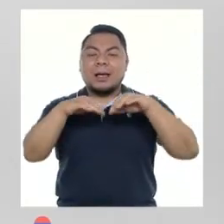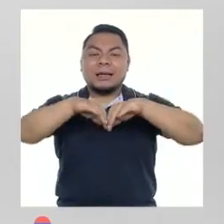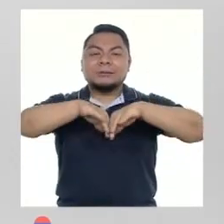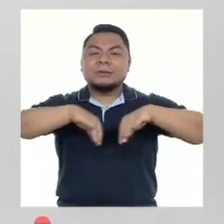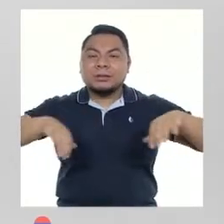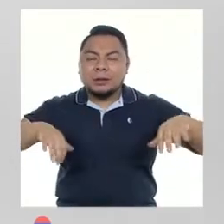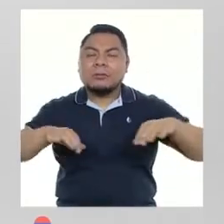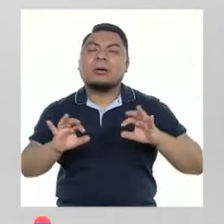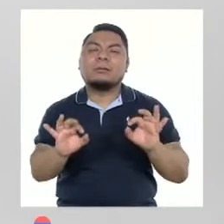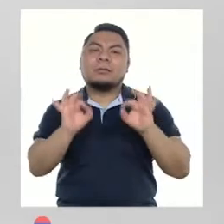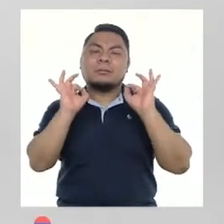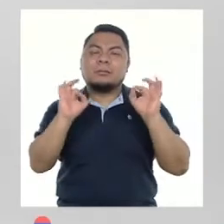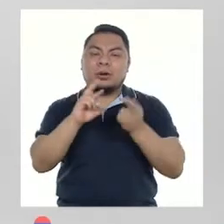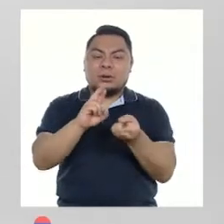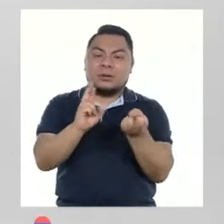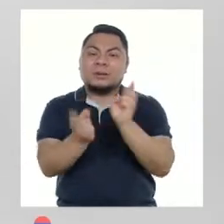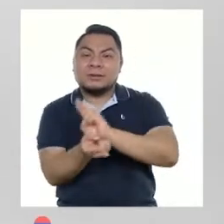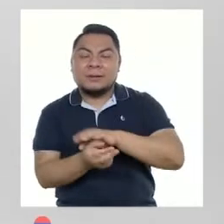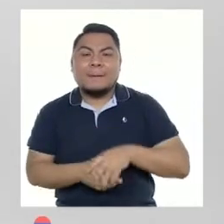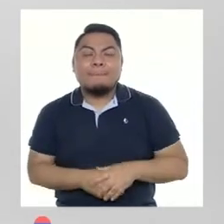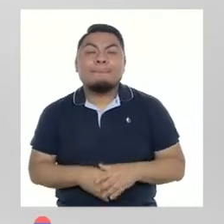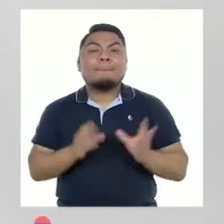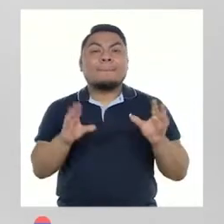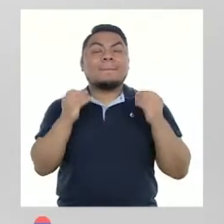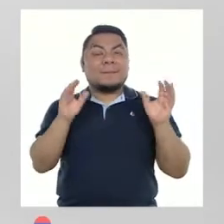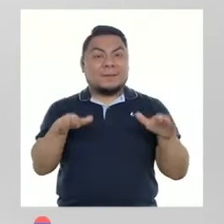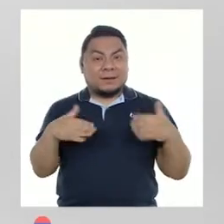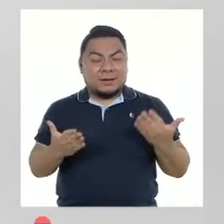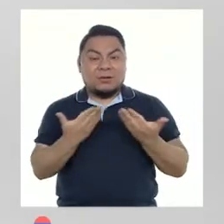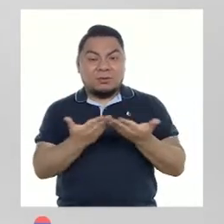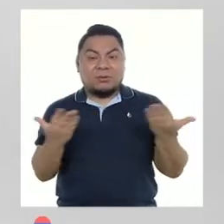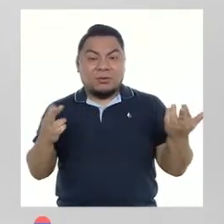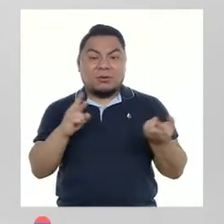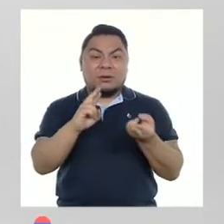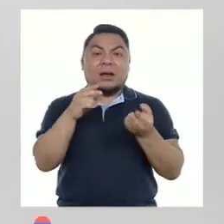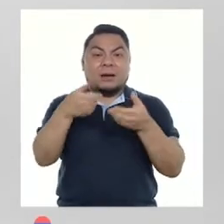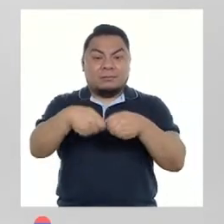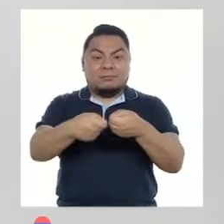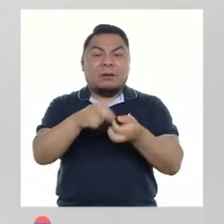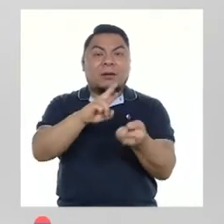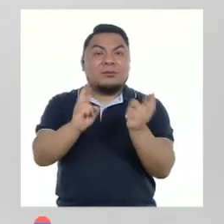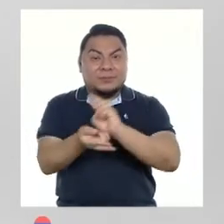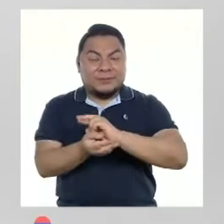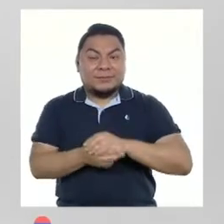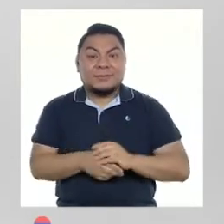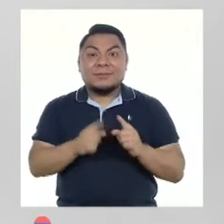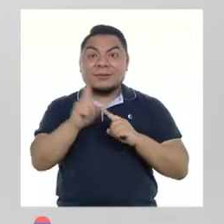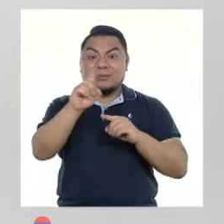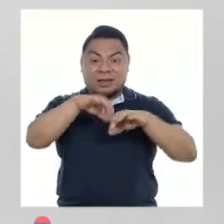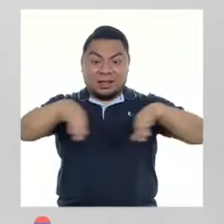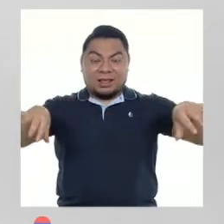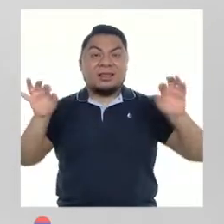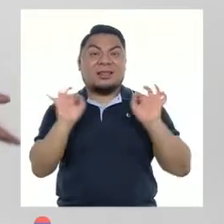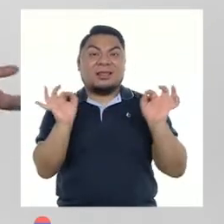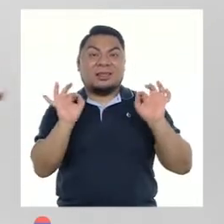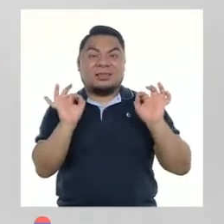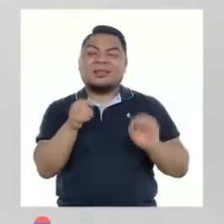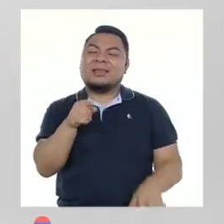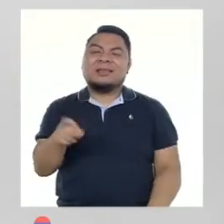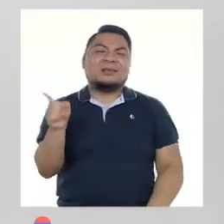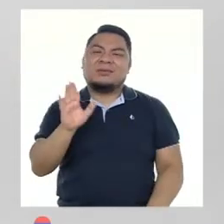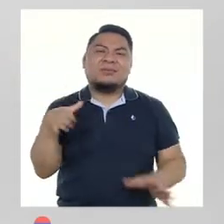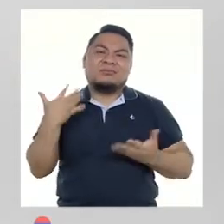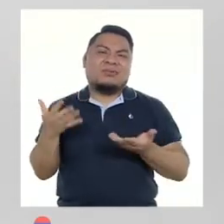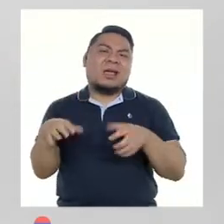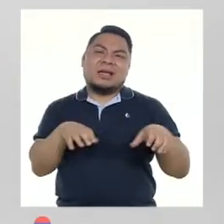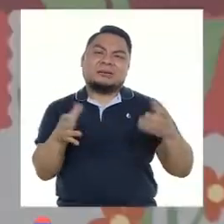separar adecuadamente nuestros residuos, porque hay formas de reciclar el plástico. Pero si no está separado, eso no se